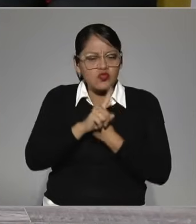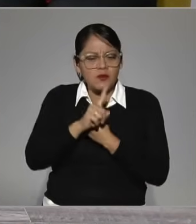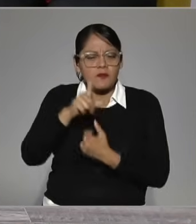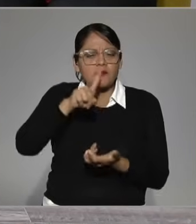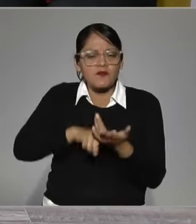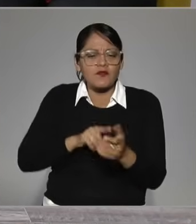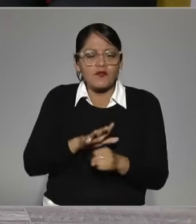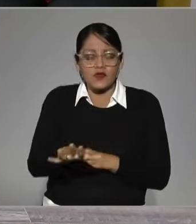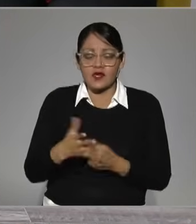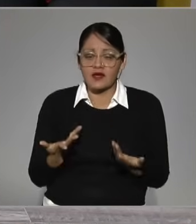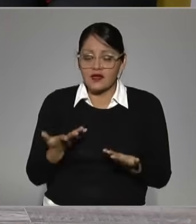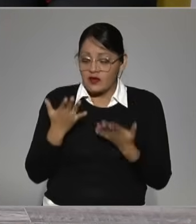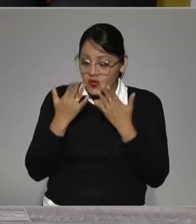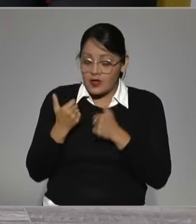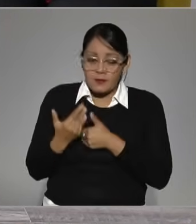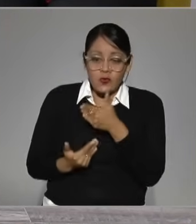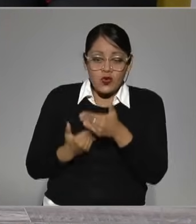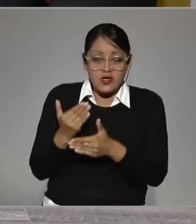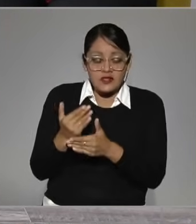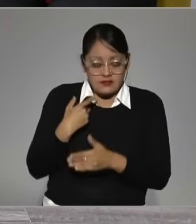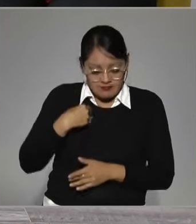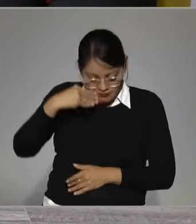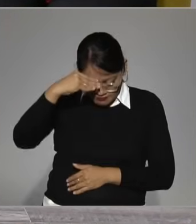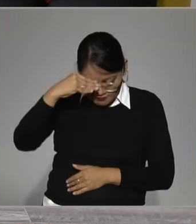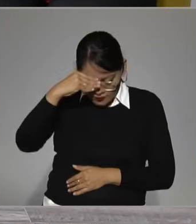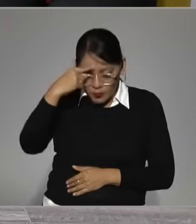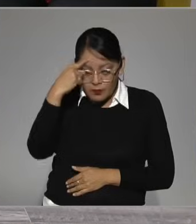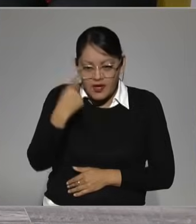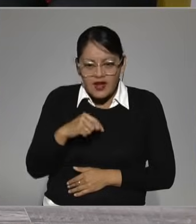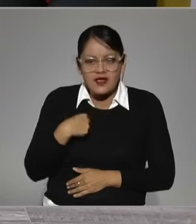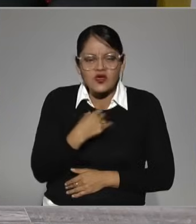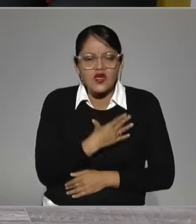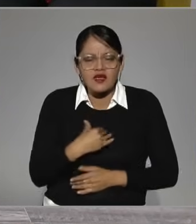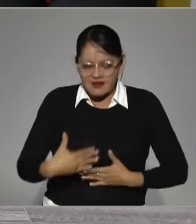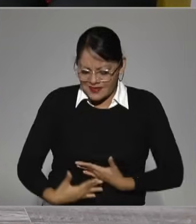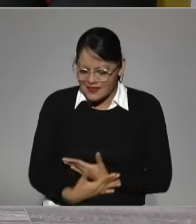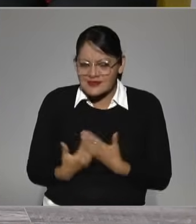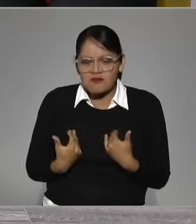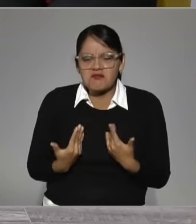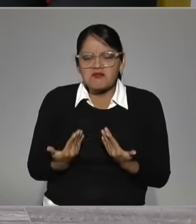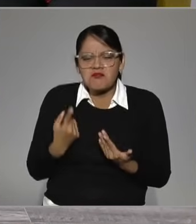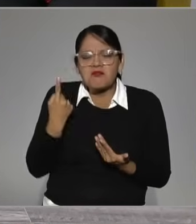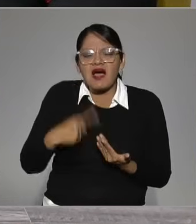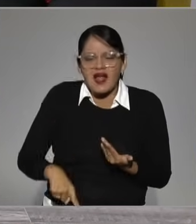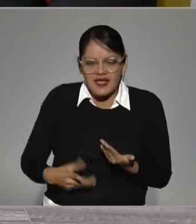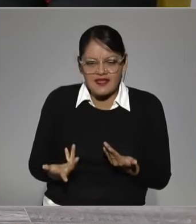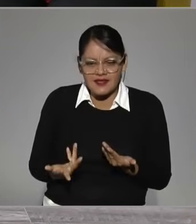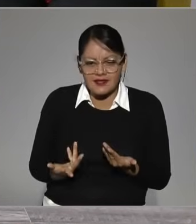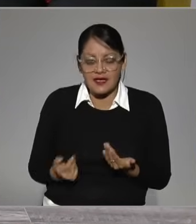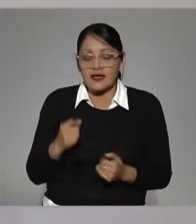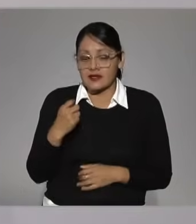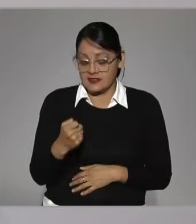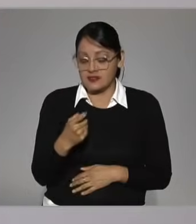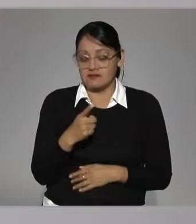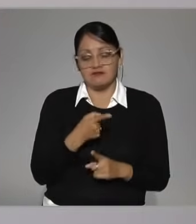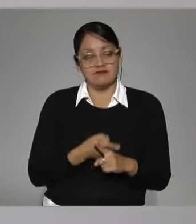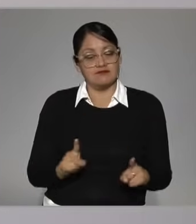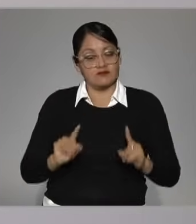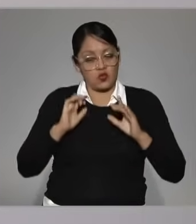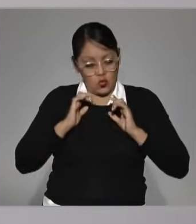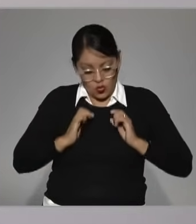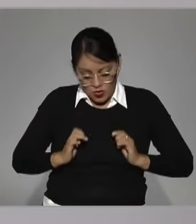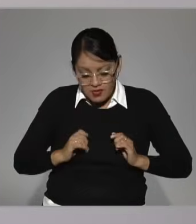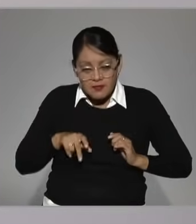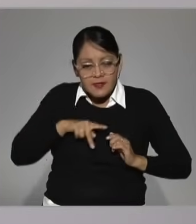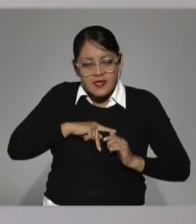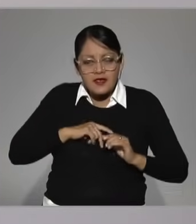hay un proceso en el cual reflexionemos para qué buscamos tener un hijo. En realidad es un proceso más biológico que